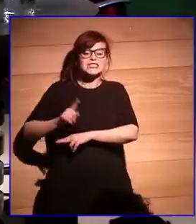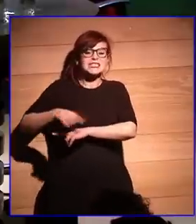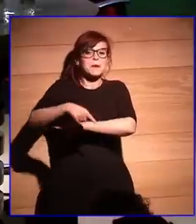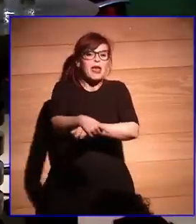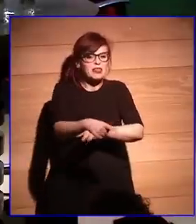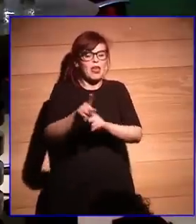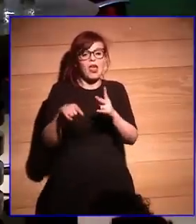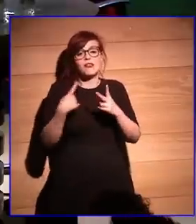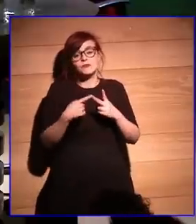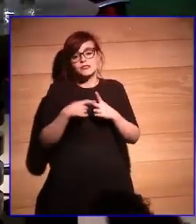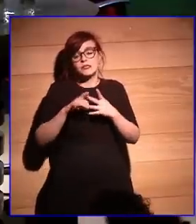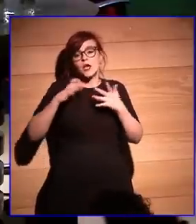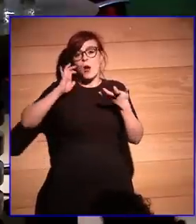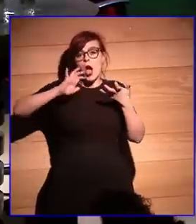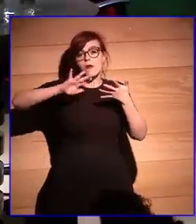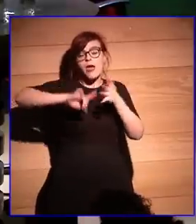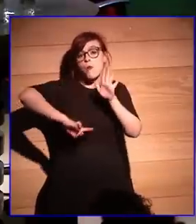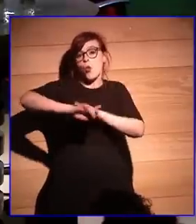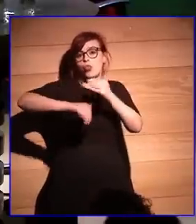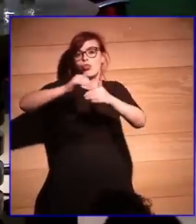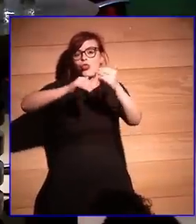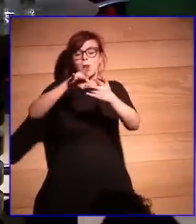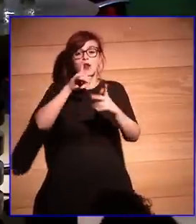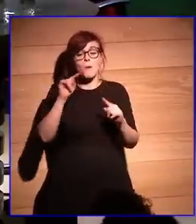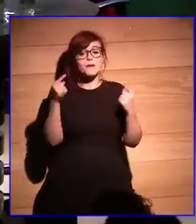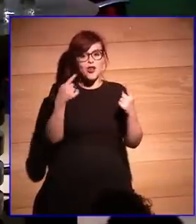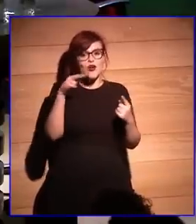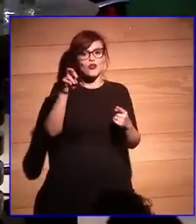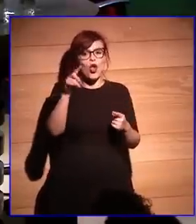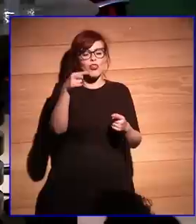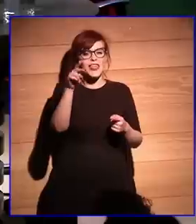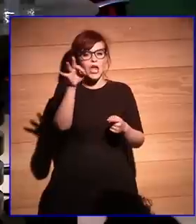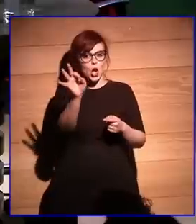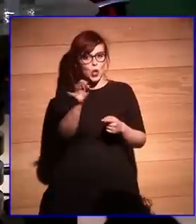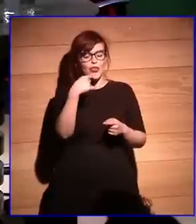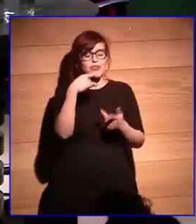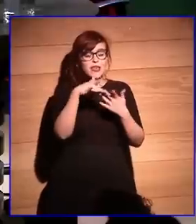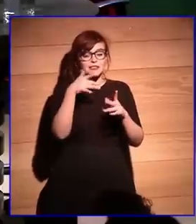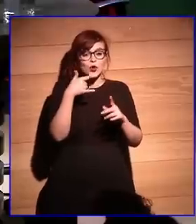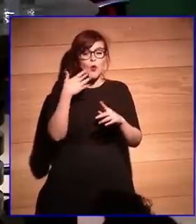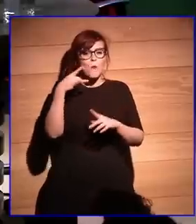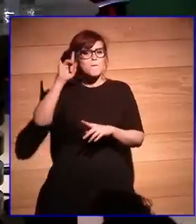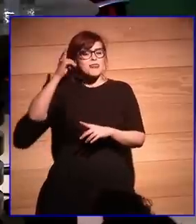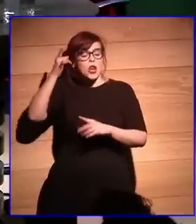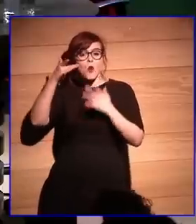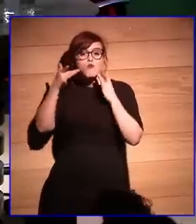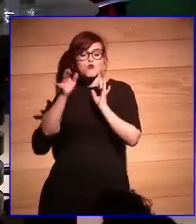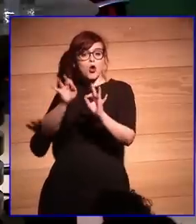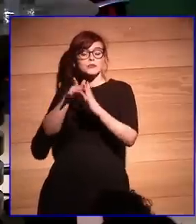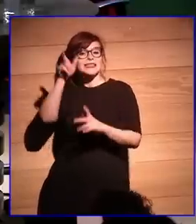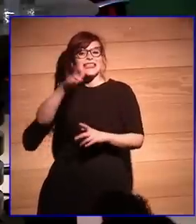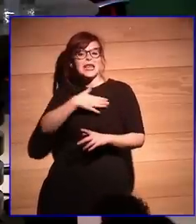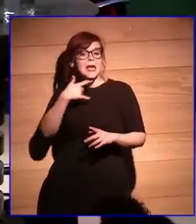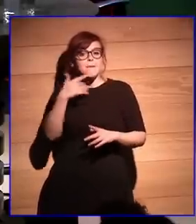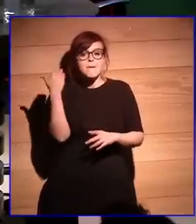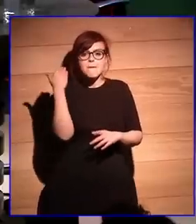luego ya va haciendo... Luego va evolucionando. Pero al principio, efectivamente, como decía Rodrigo, es un villano químicamente puro. Es decir, él solo quiere causar el